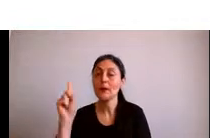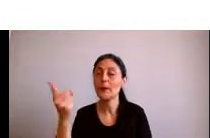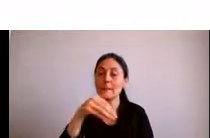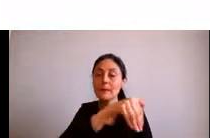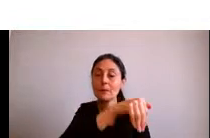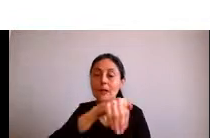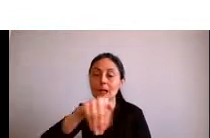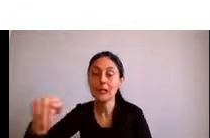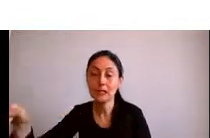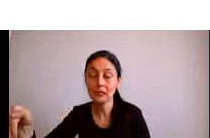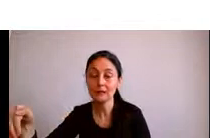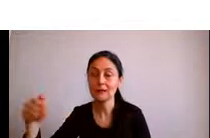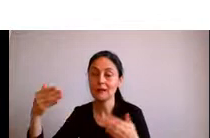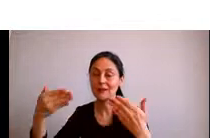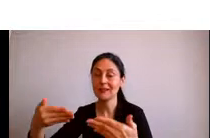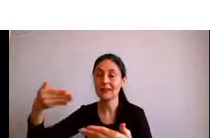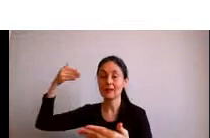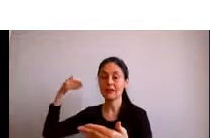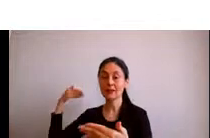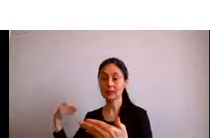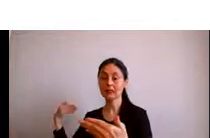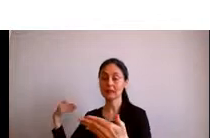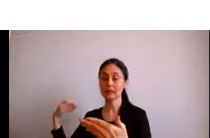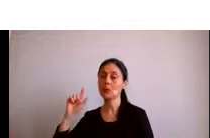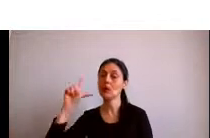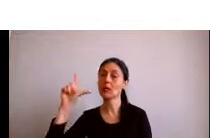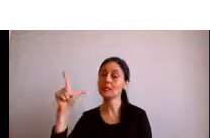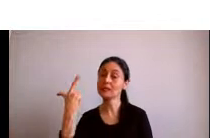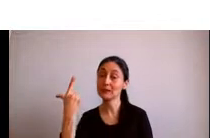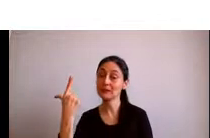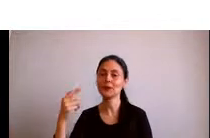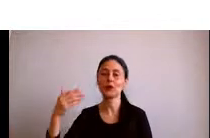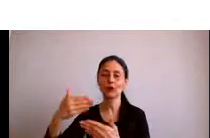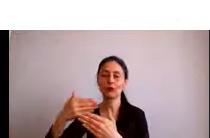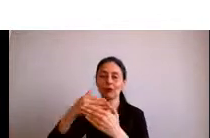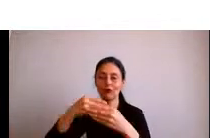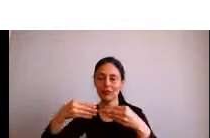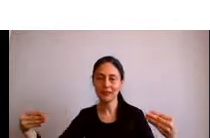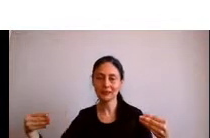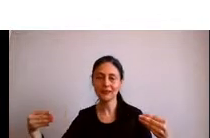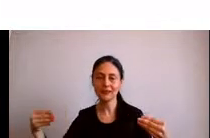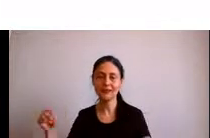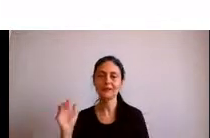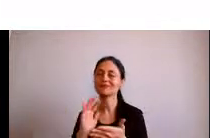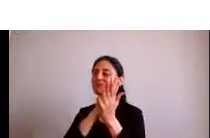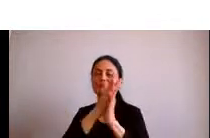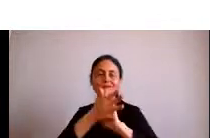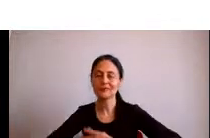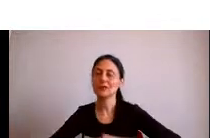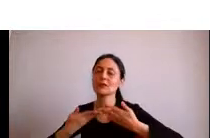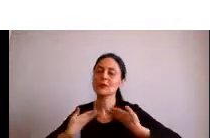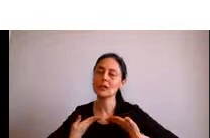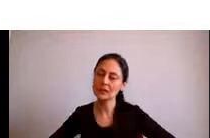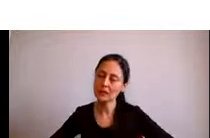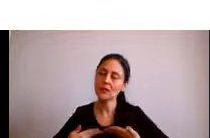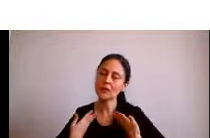que está también, como se dice, como el séptimo de línea. Todos están cansados, todos están agotados, por lo tanto eso también